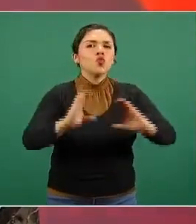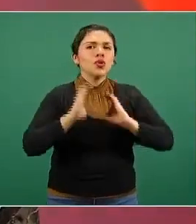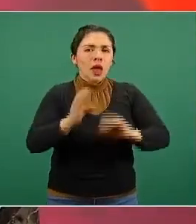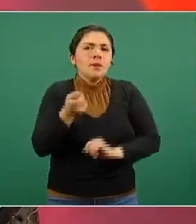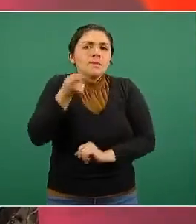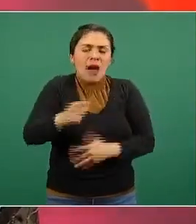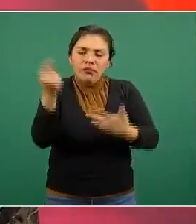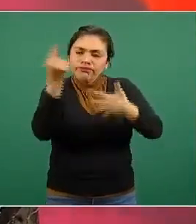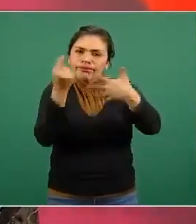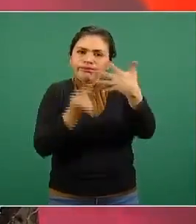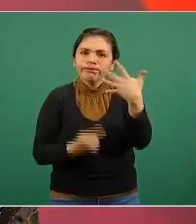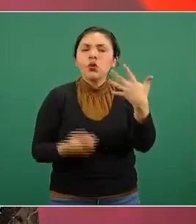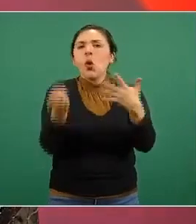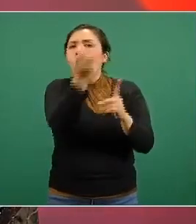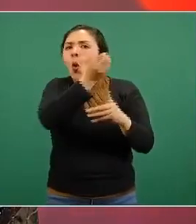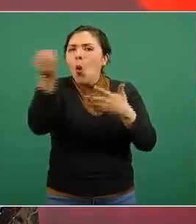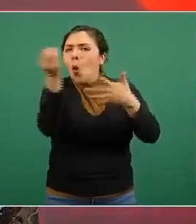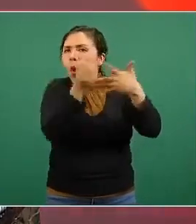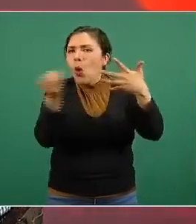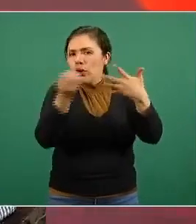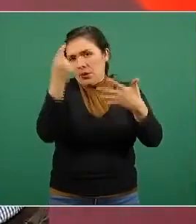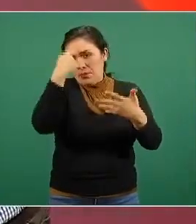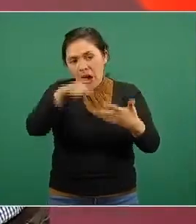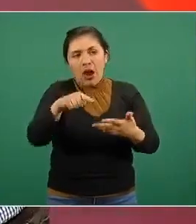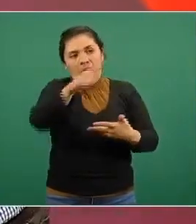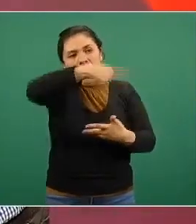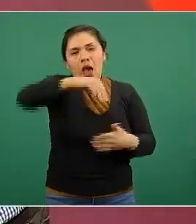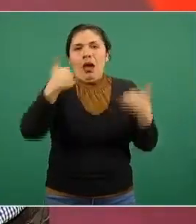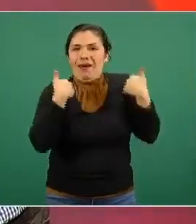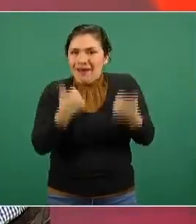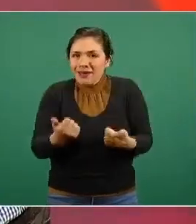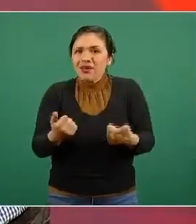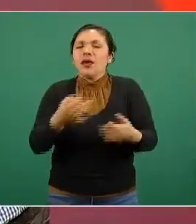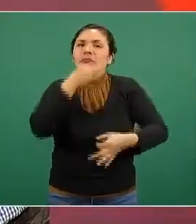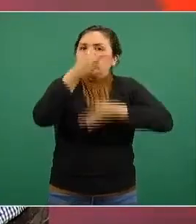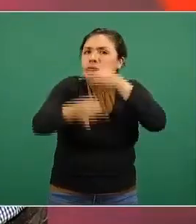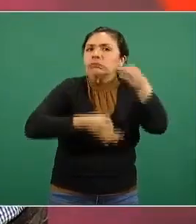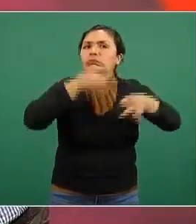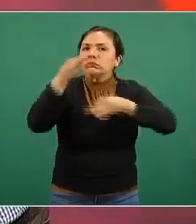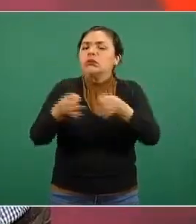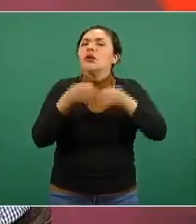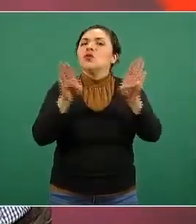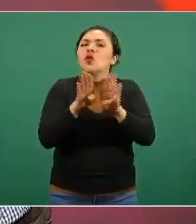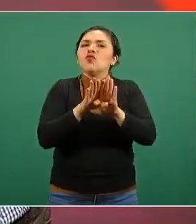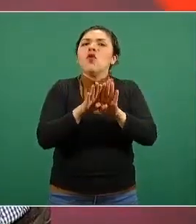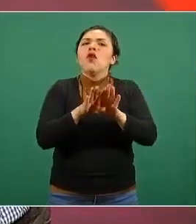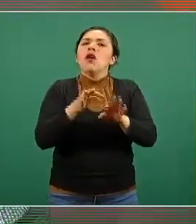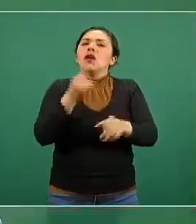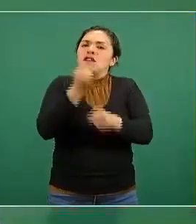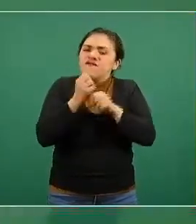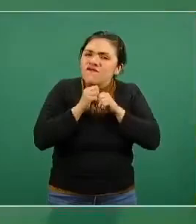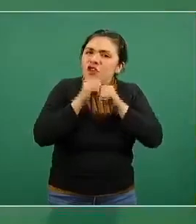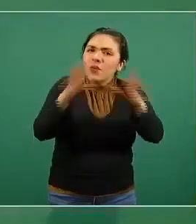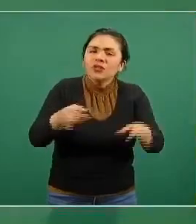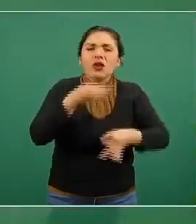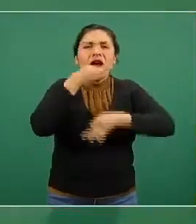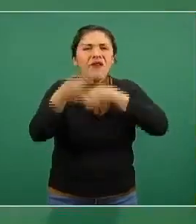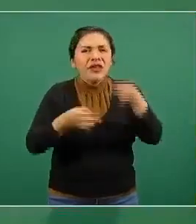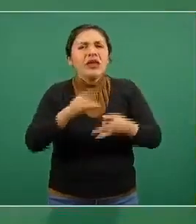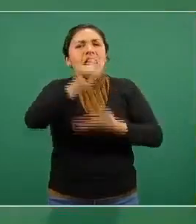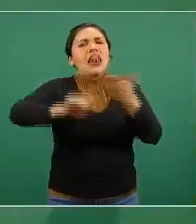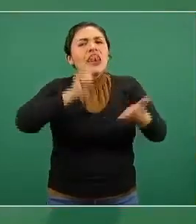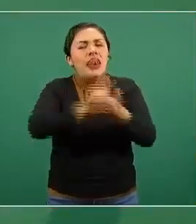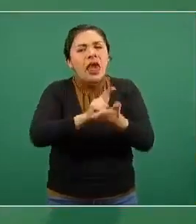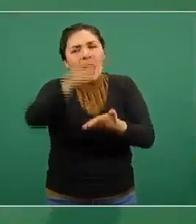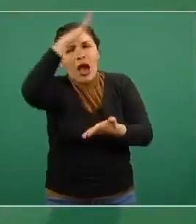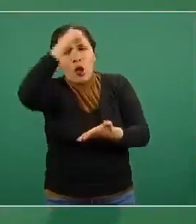es decir, dar los lineamientos correspondientes, emitir en su momento los comunicados, los dictámenes, las leyes,